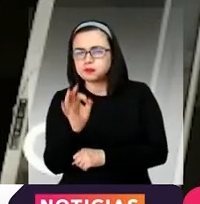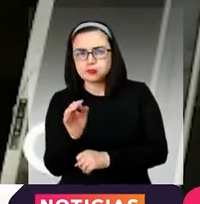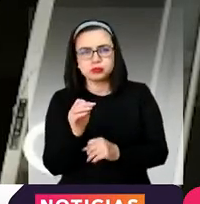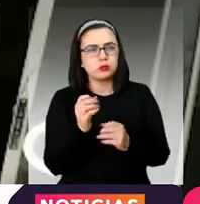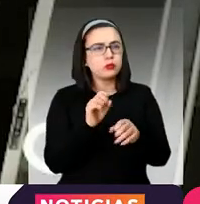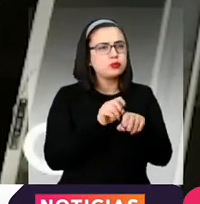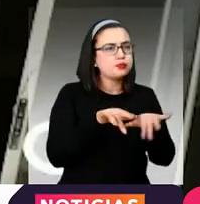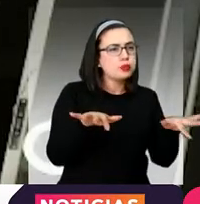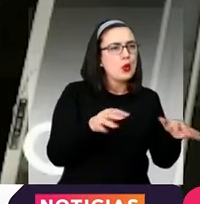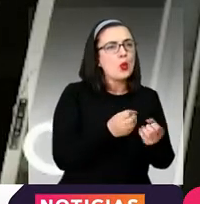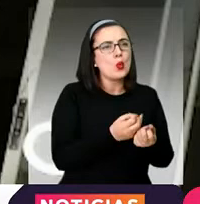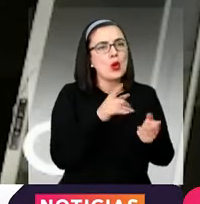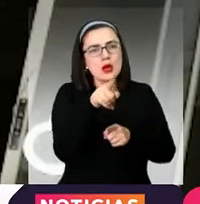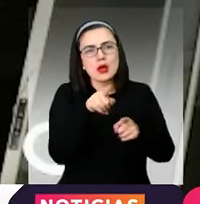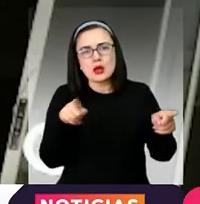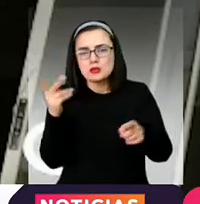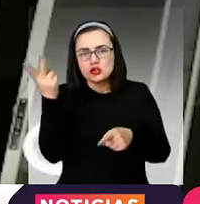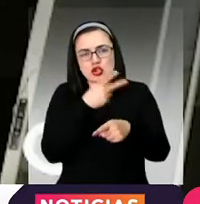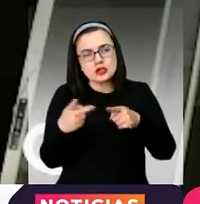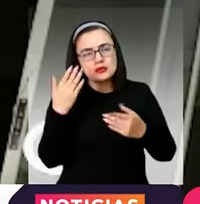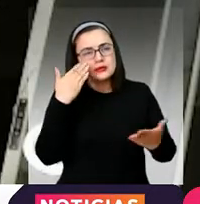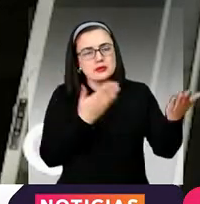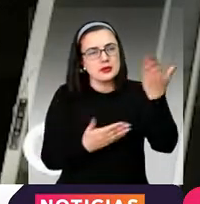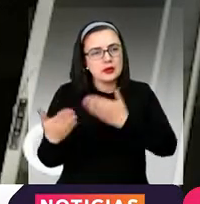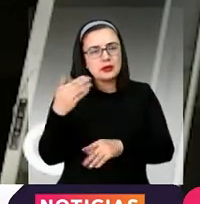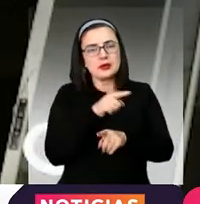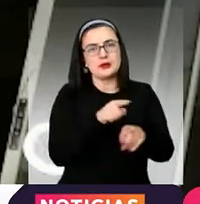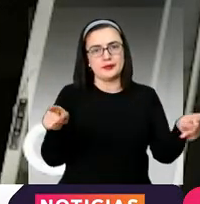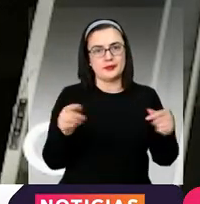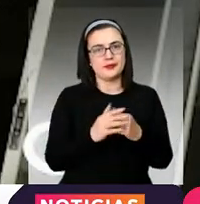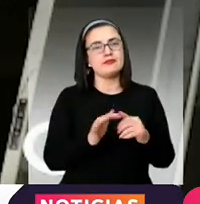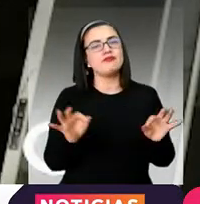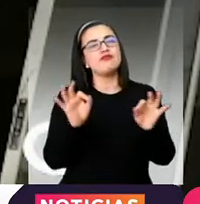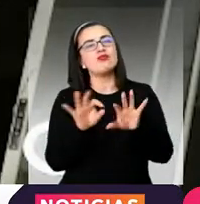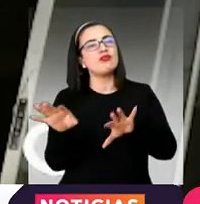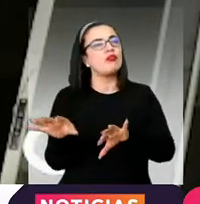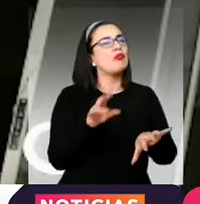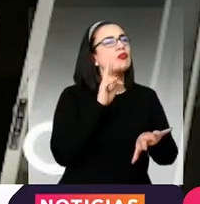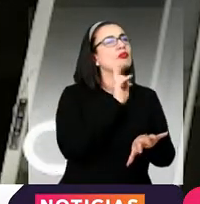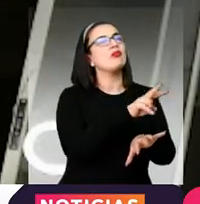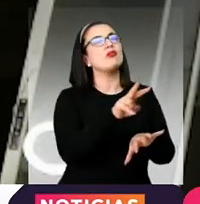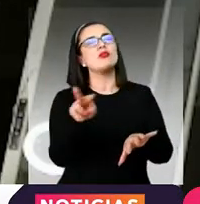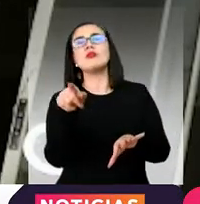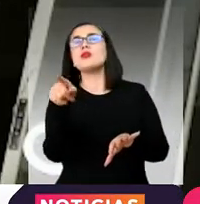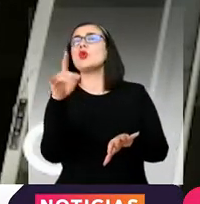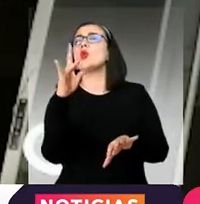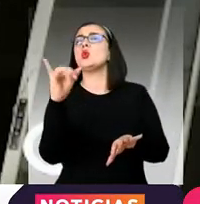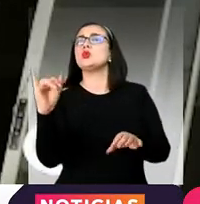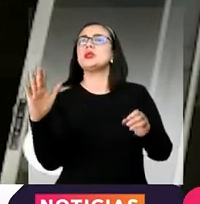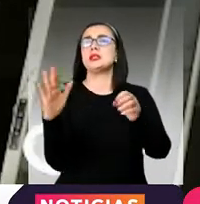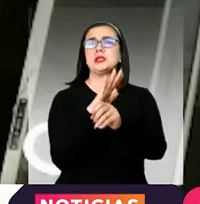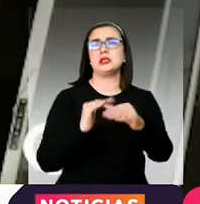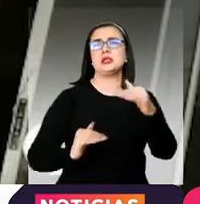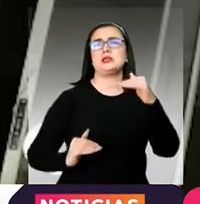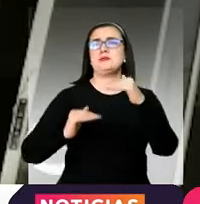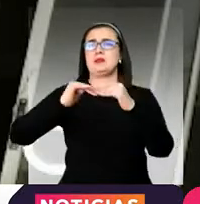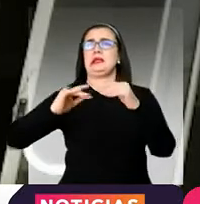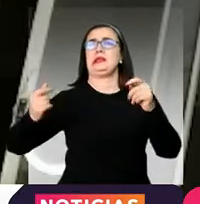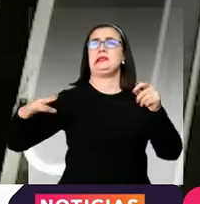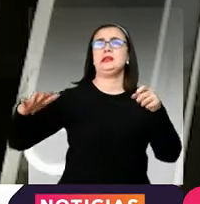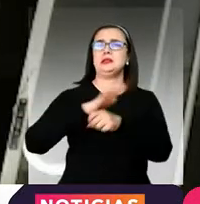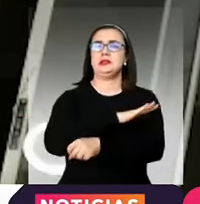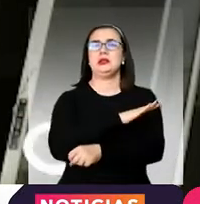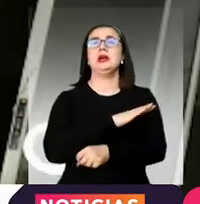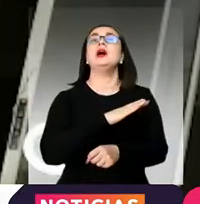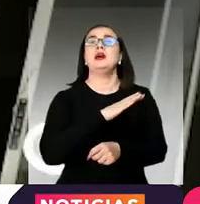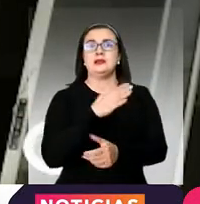activos en las últimas dos semanas y ver el comportamiento de las luces que están al borde del colapso sin